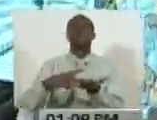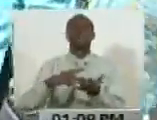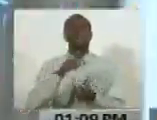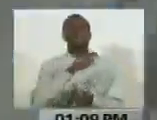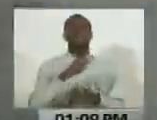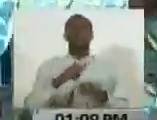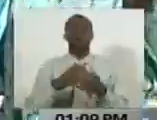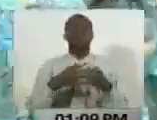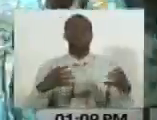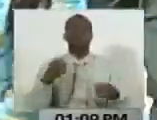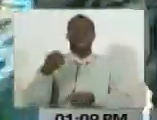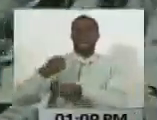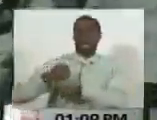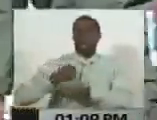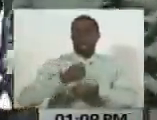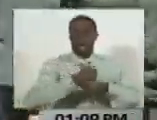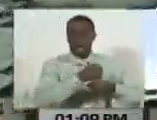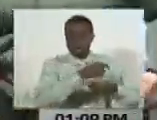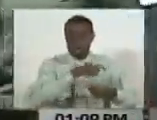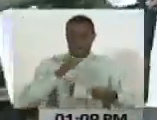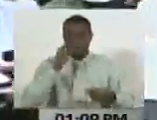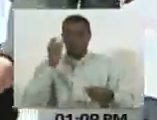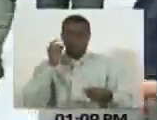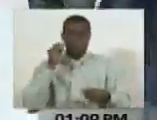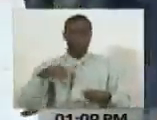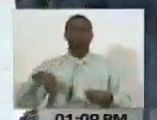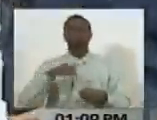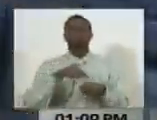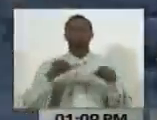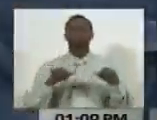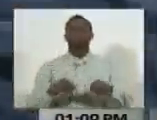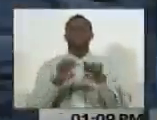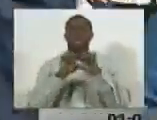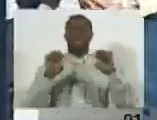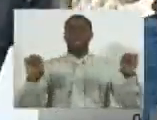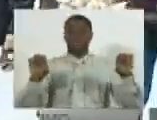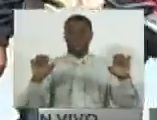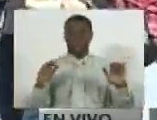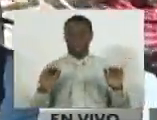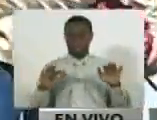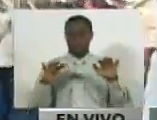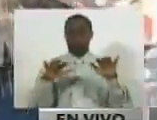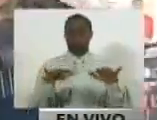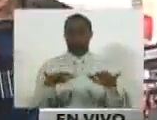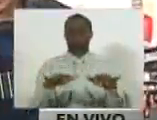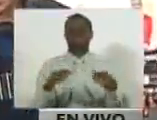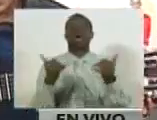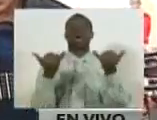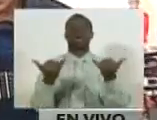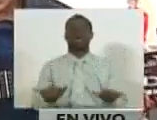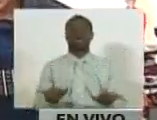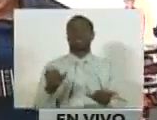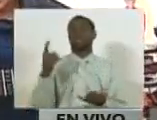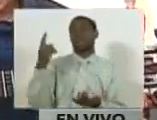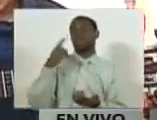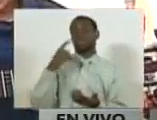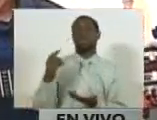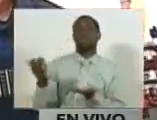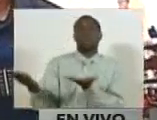personas, trabajadoras y trabajadores del sector educativo. En este momento lo